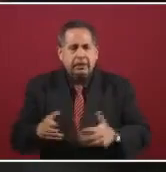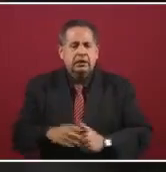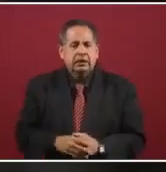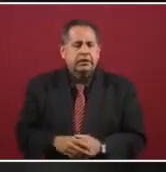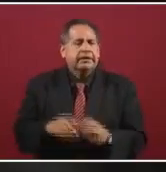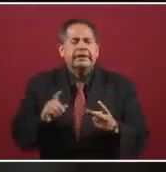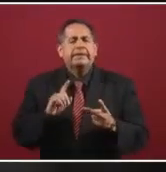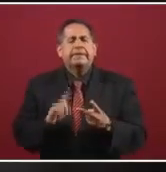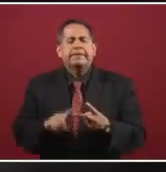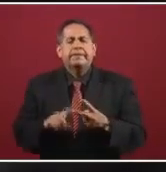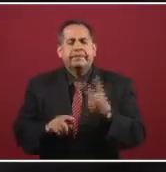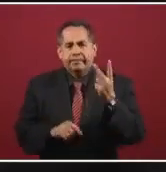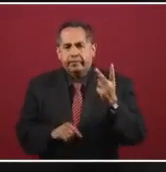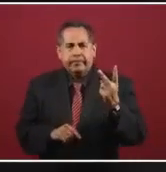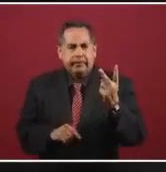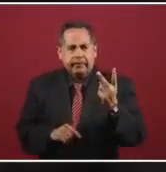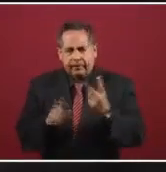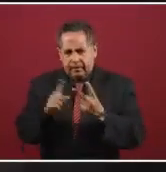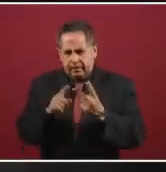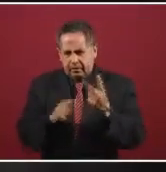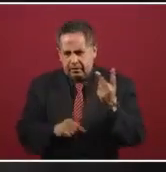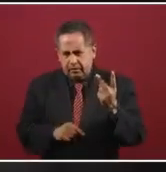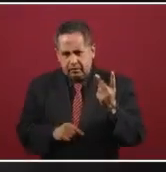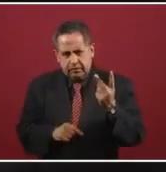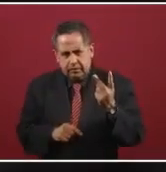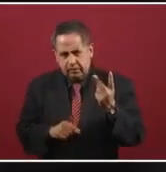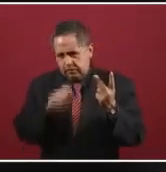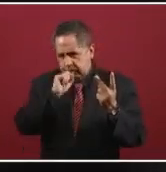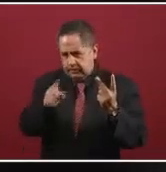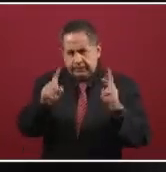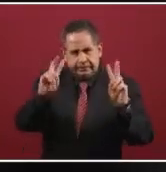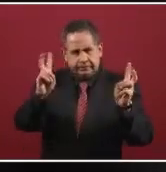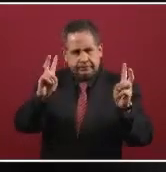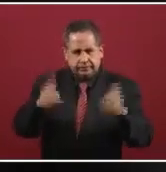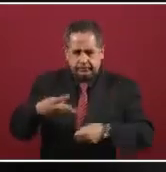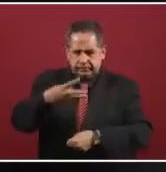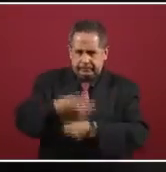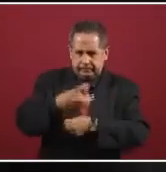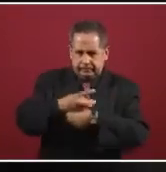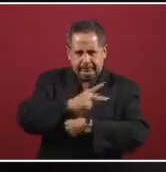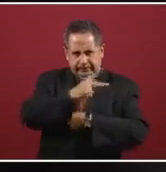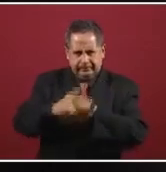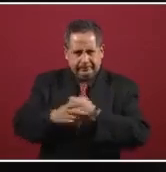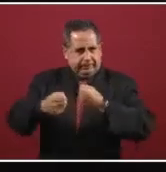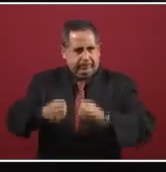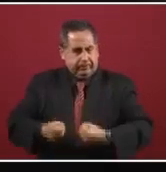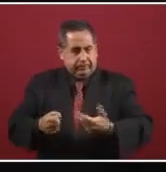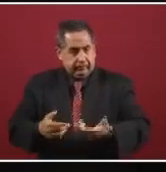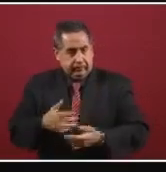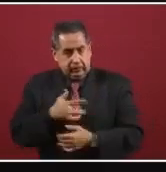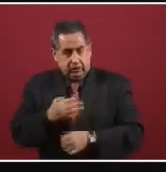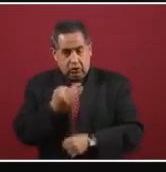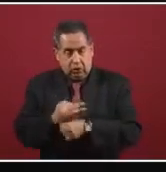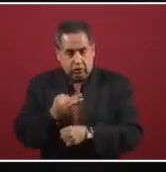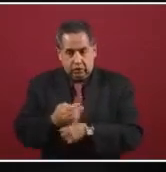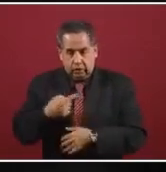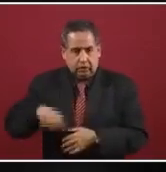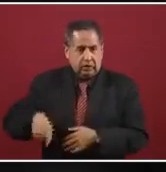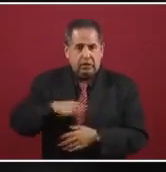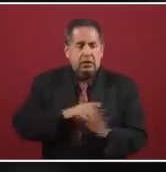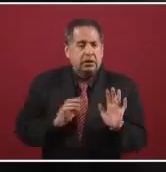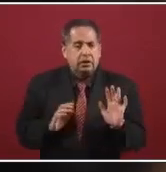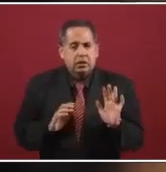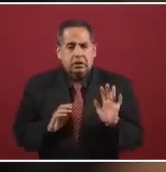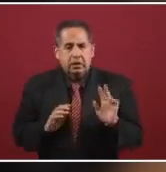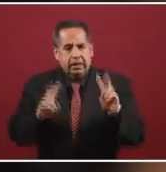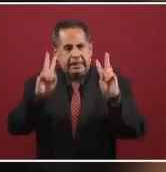Y la otra es, volviendo al tema de lo del tercer país seguro. Por el momento entendemos que se retira